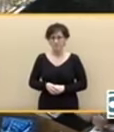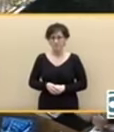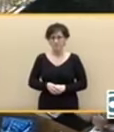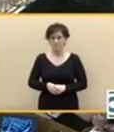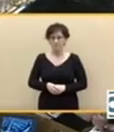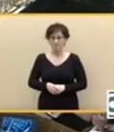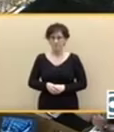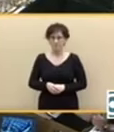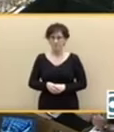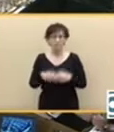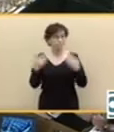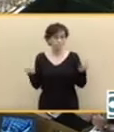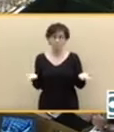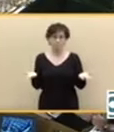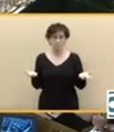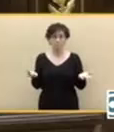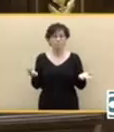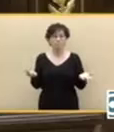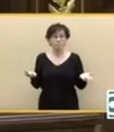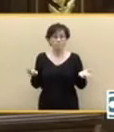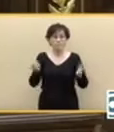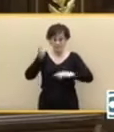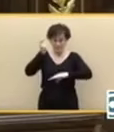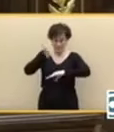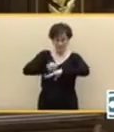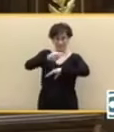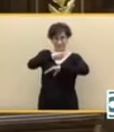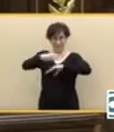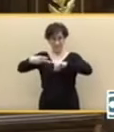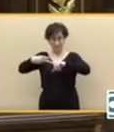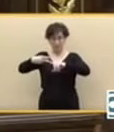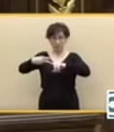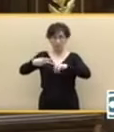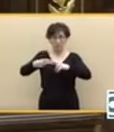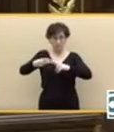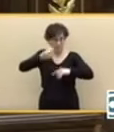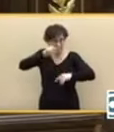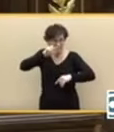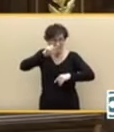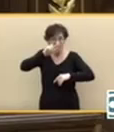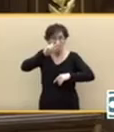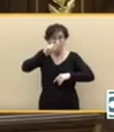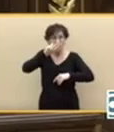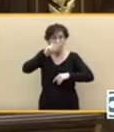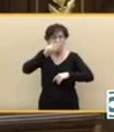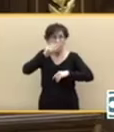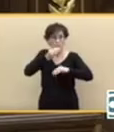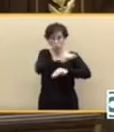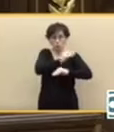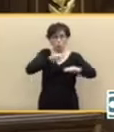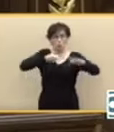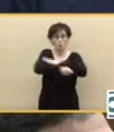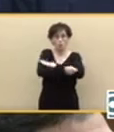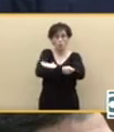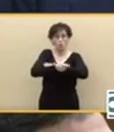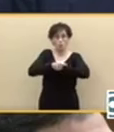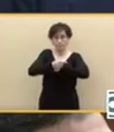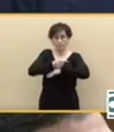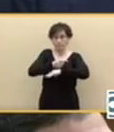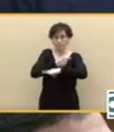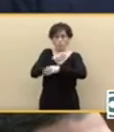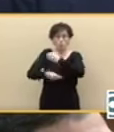Por tanto, señorías, si la sentencia es toda la base de su moción, ya pueden retirarla, porque carece